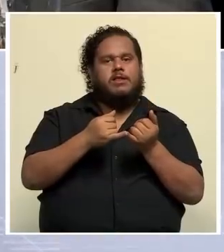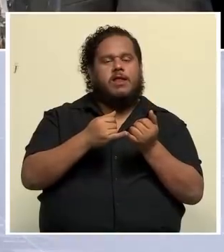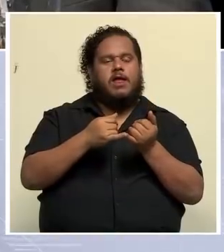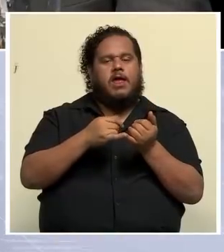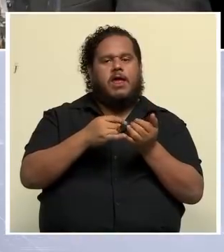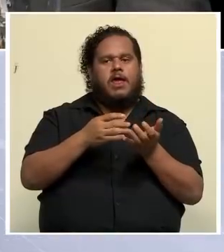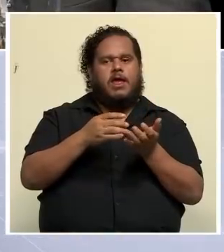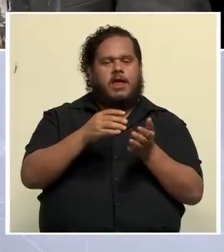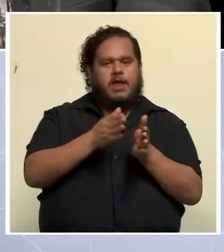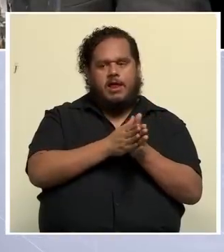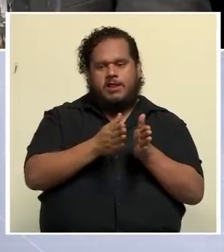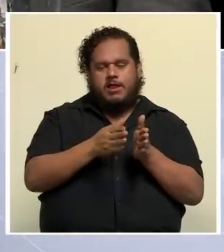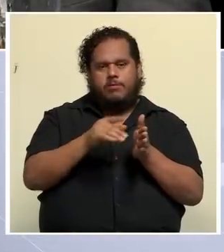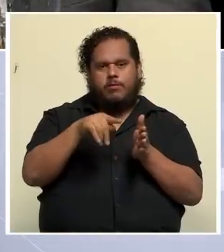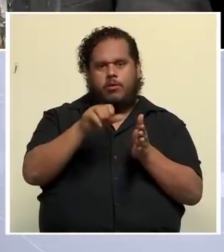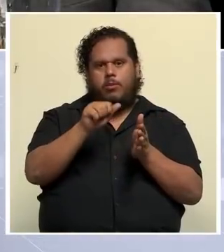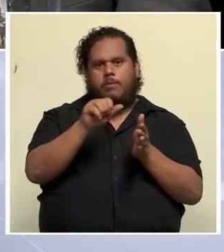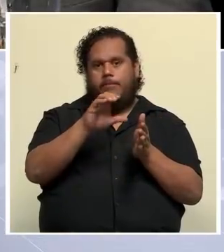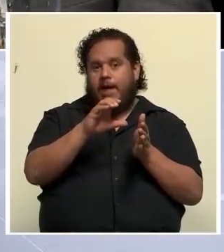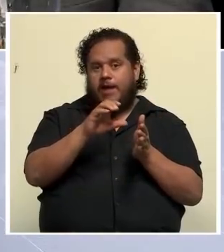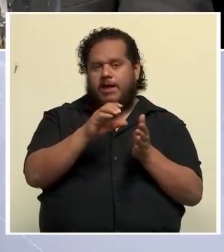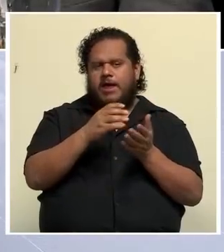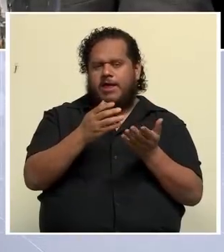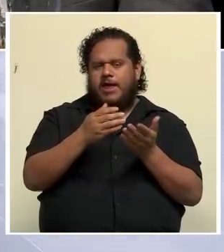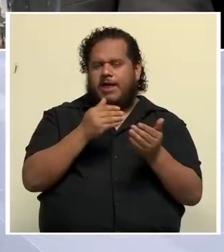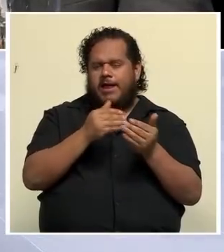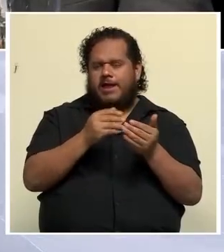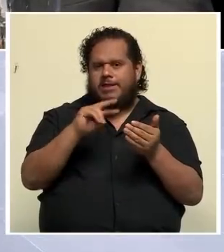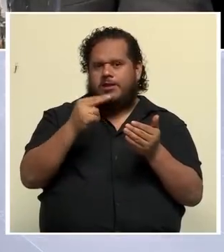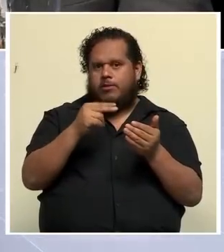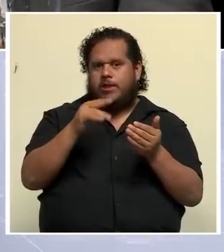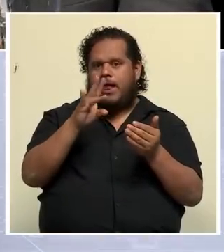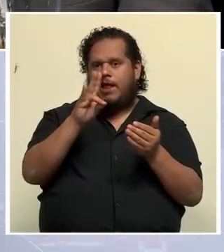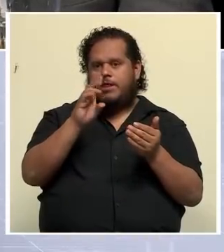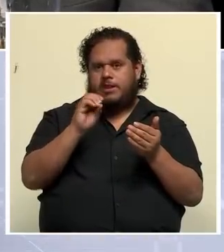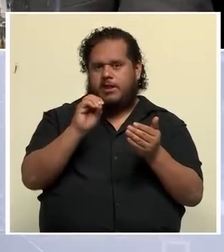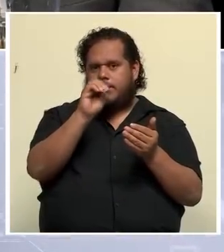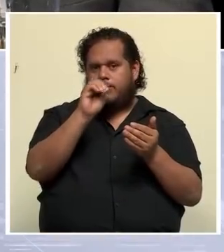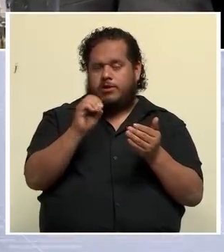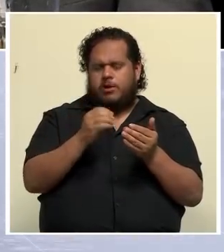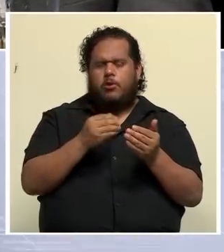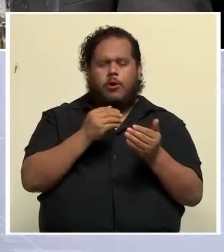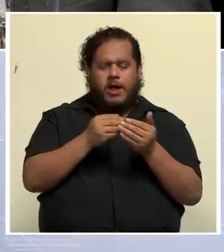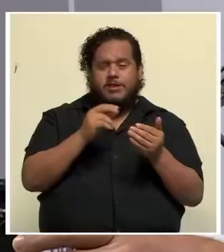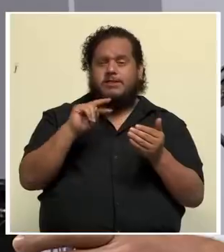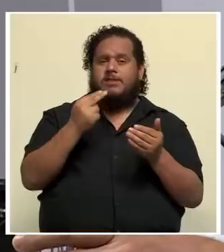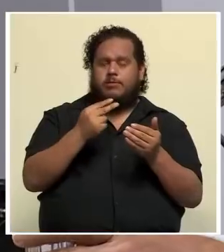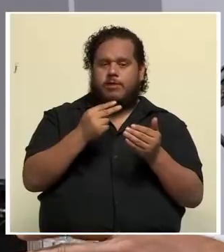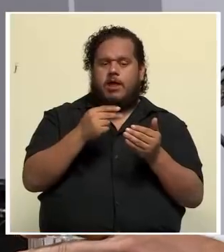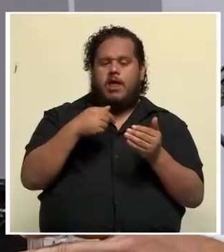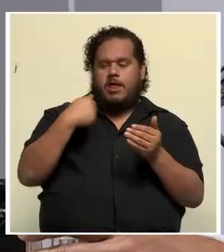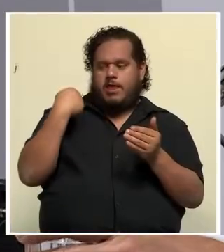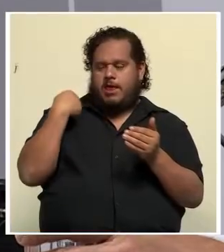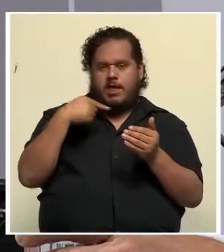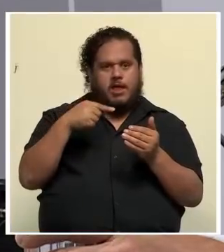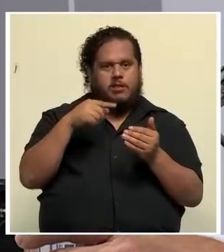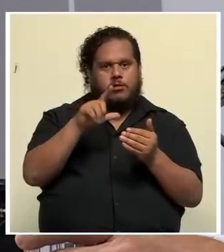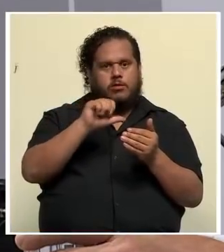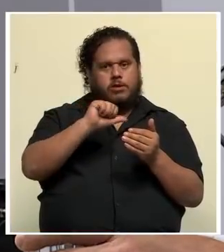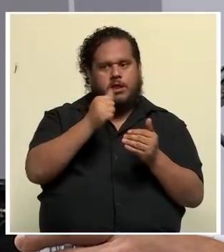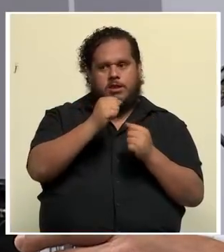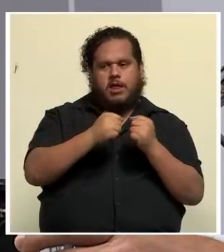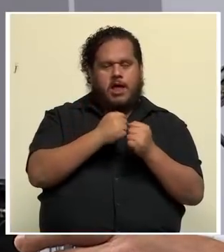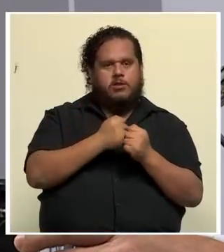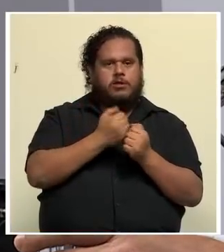el 70%. Casi se ha duplicado la deuda, don Álvaro, y en estos 10 años la